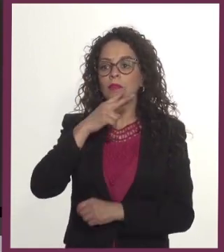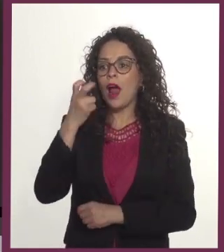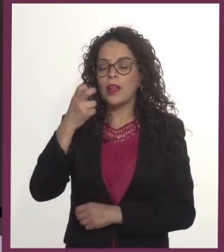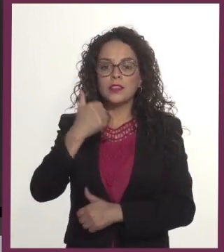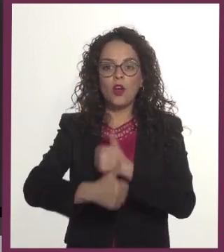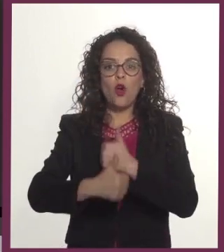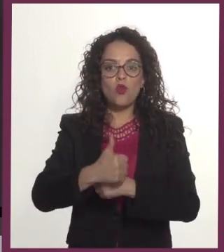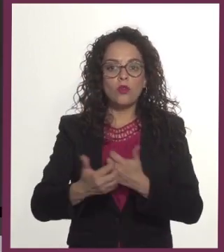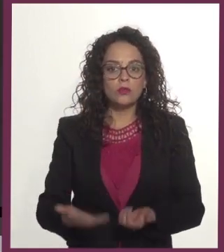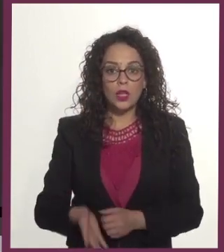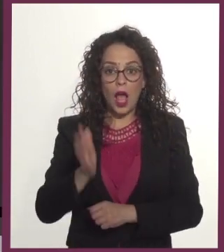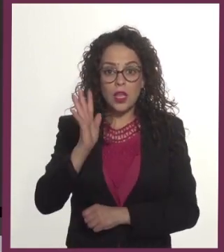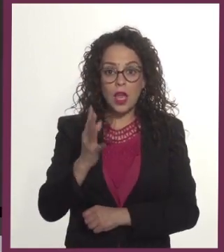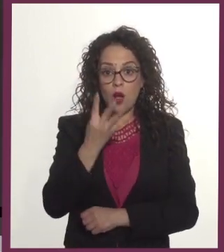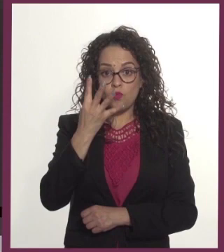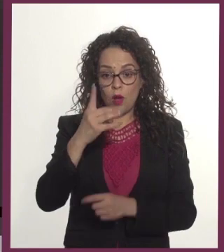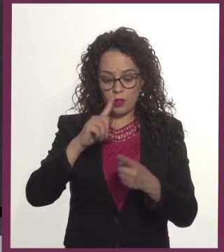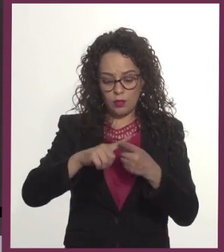Y por último,